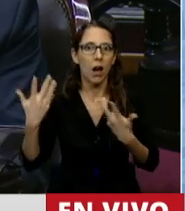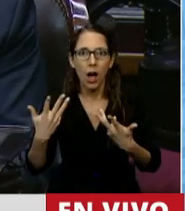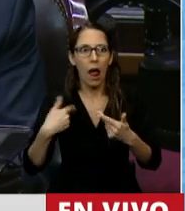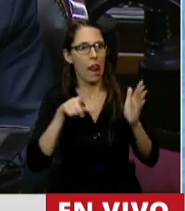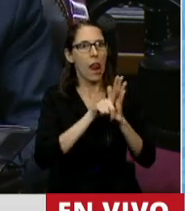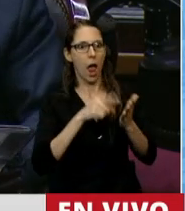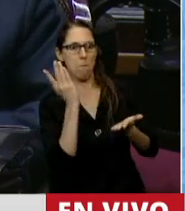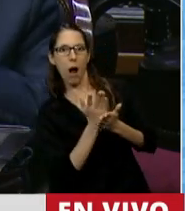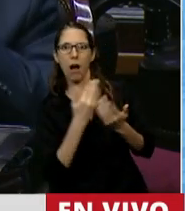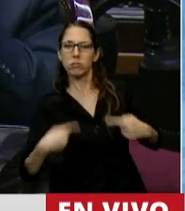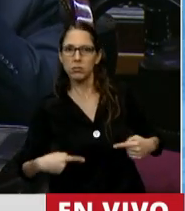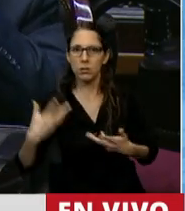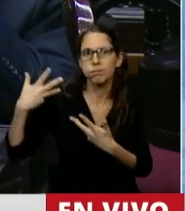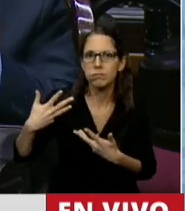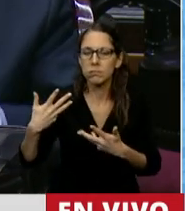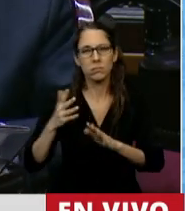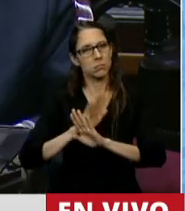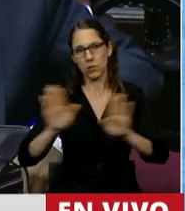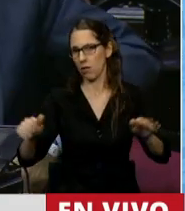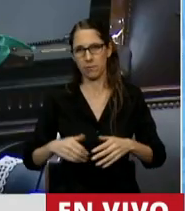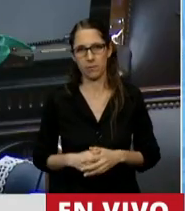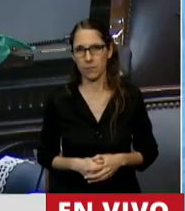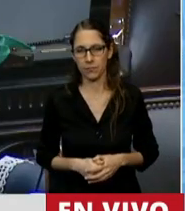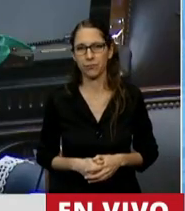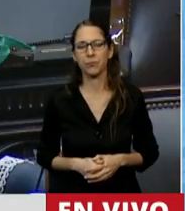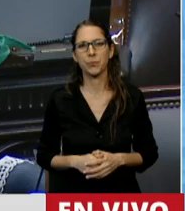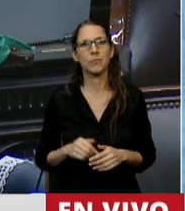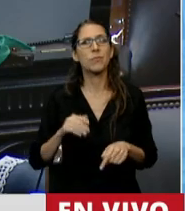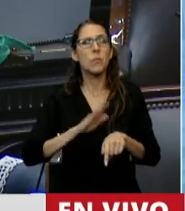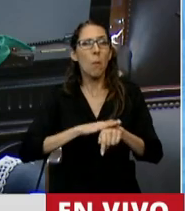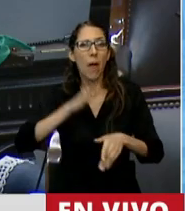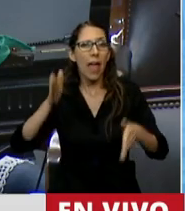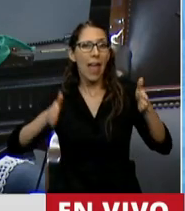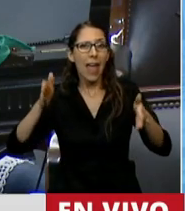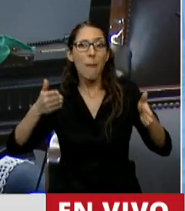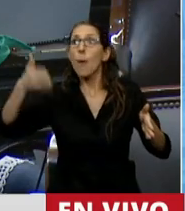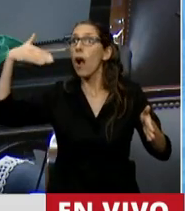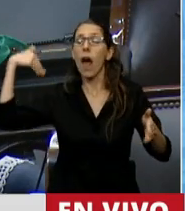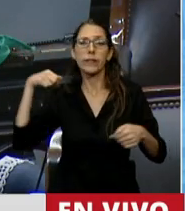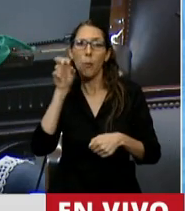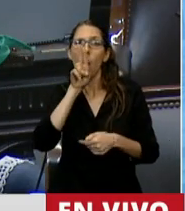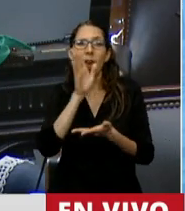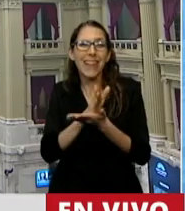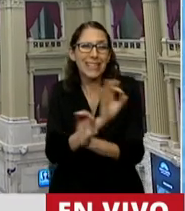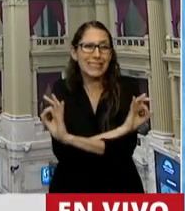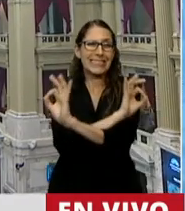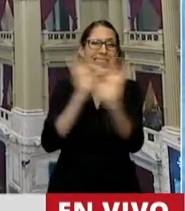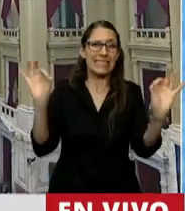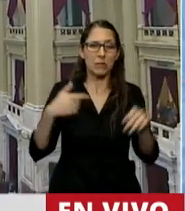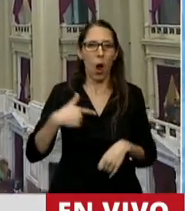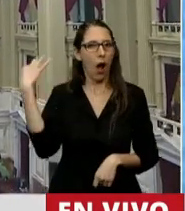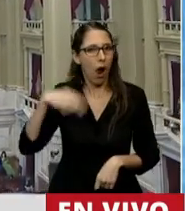de la ley. Otra fue la época en donde las mujeres no teníamos derechos, solo